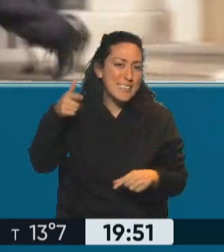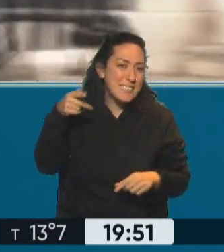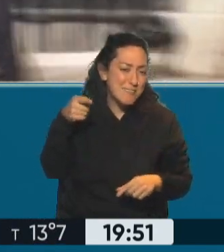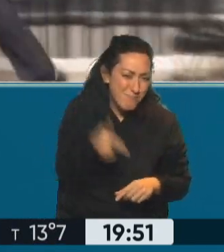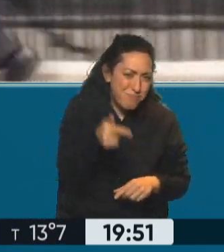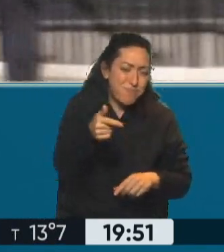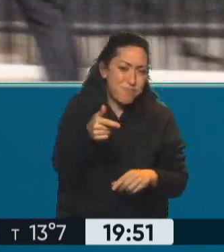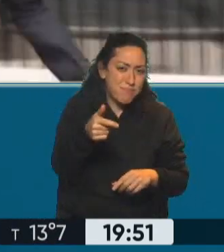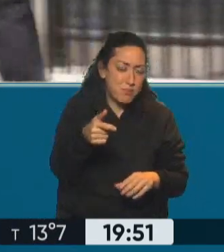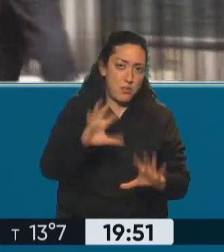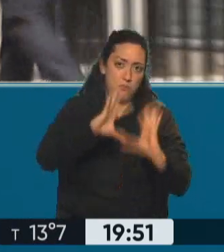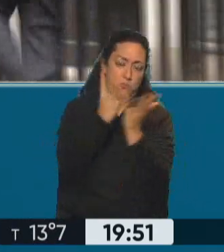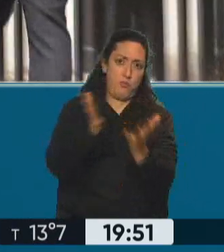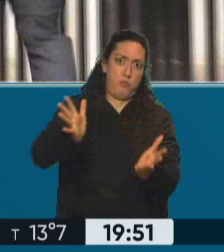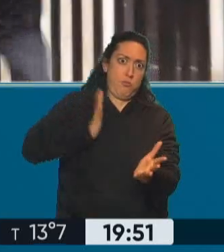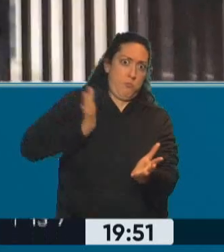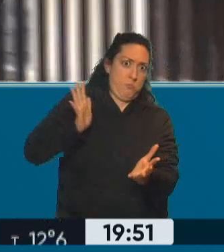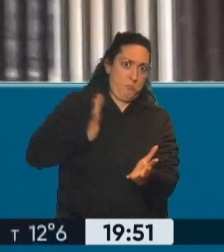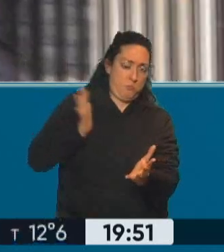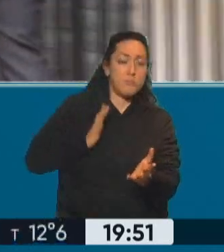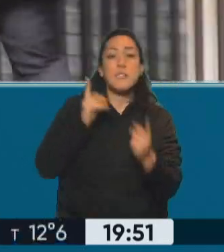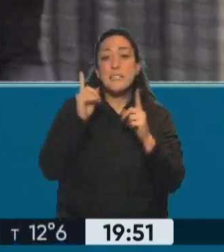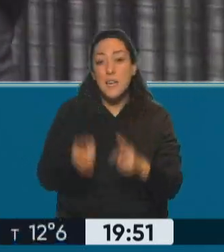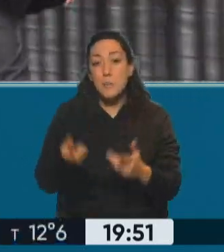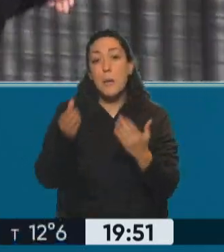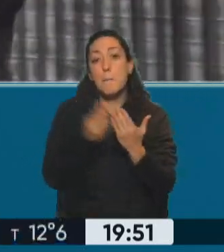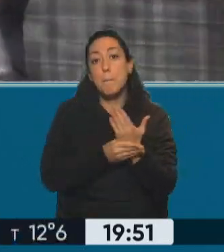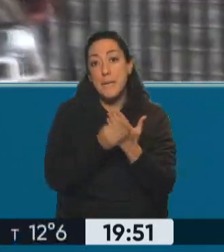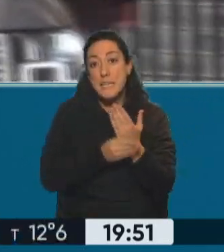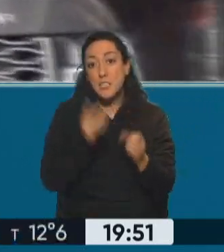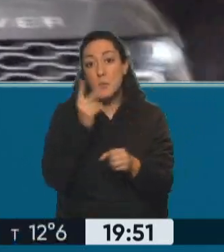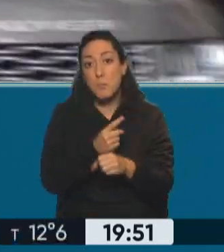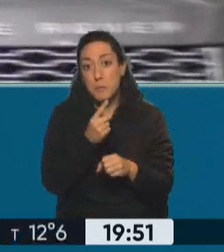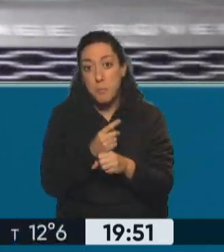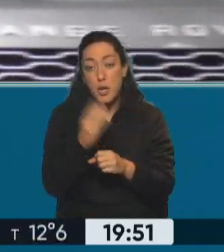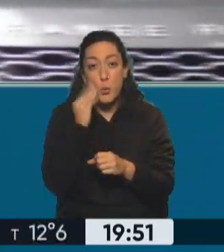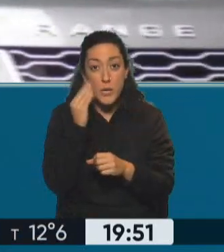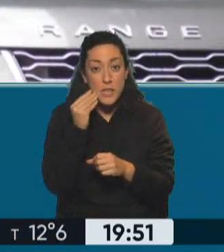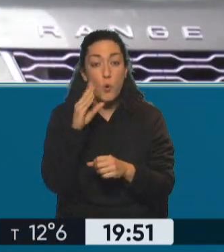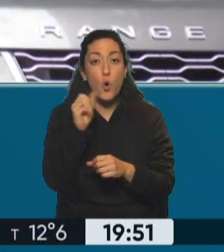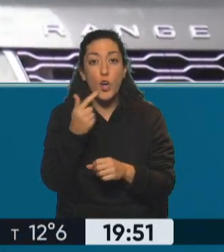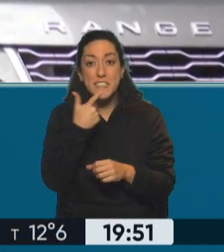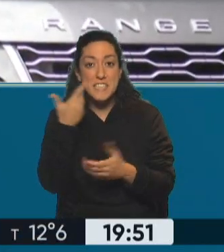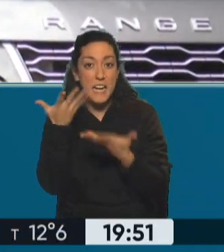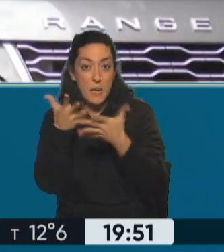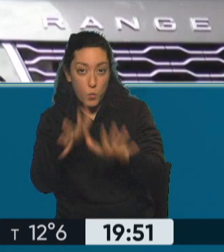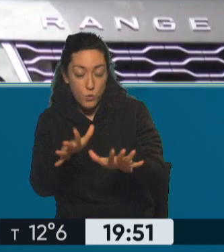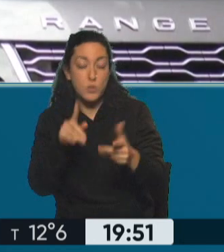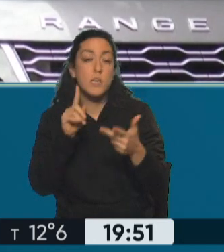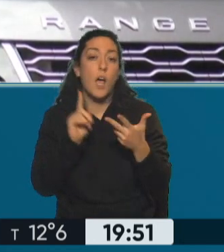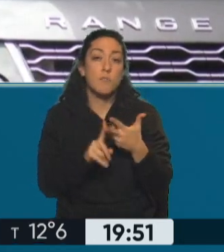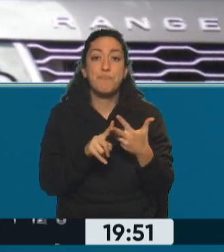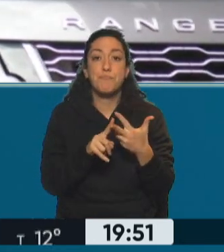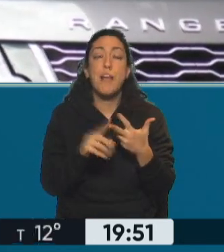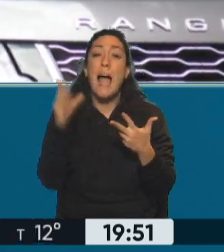el mundo. Vamos a estar hablando también de la renuncia del primer ministro británico Boris Johnson y también vamos a hablar